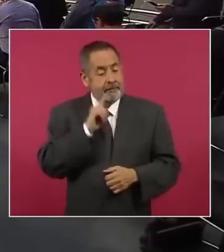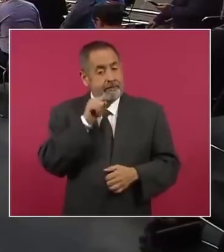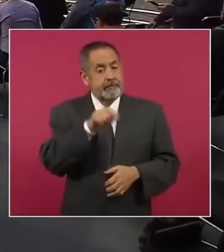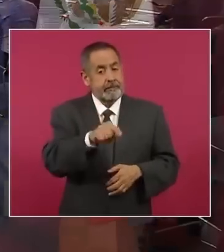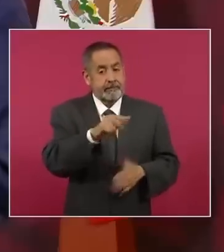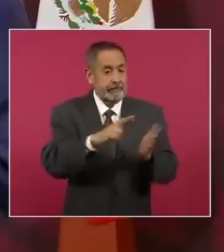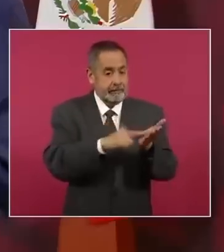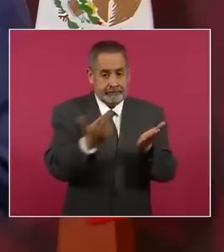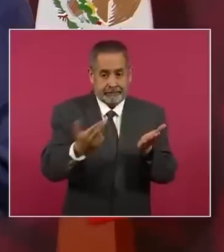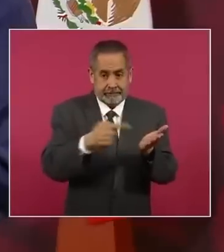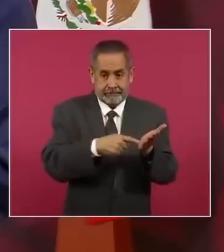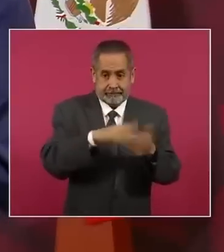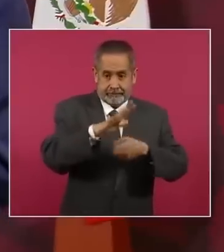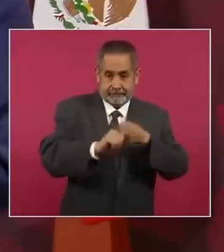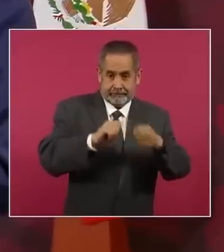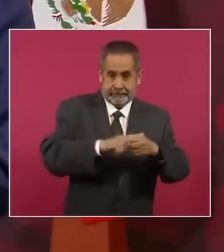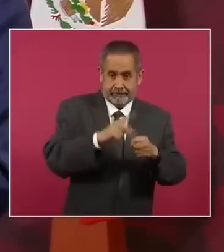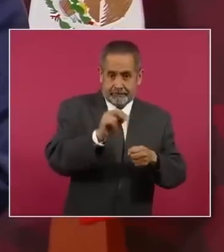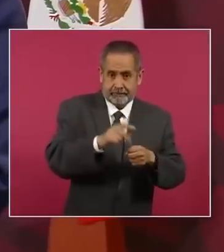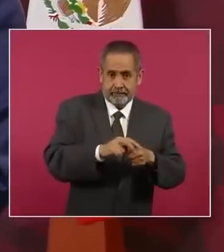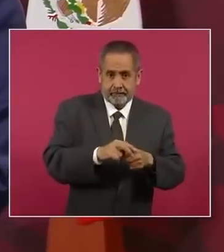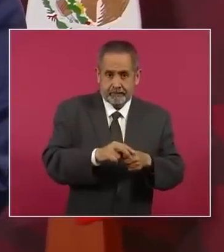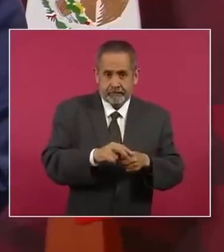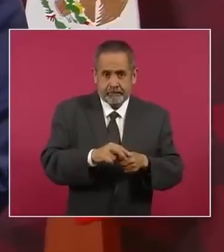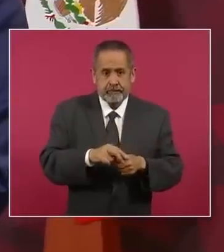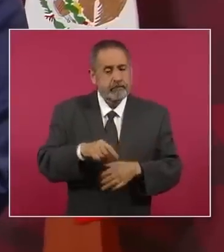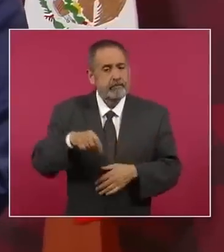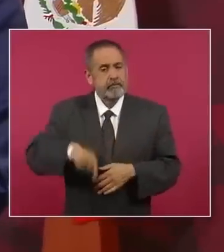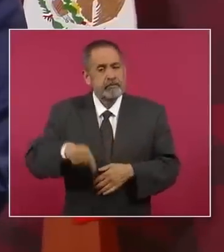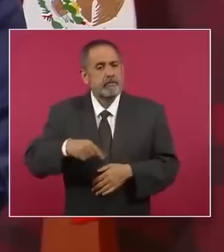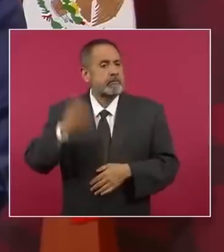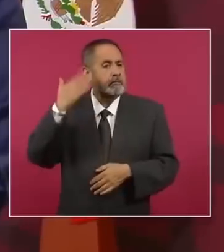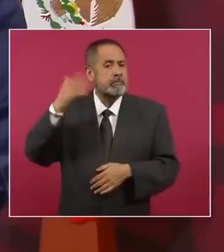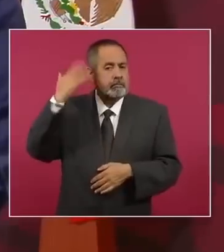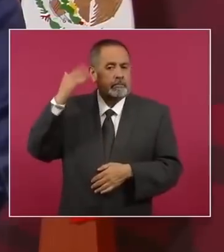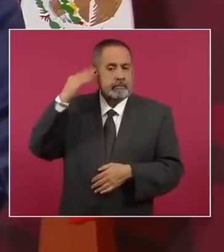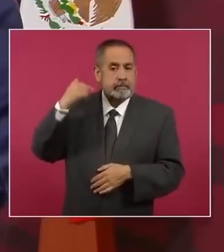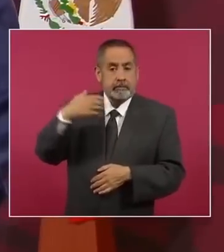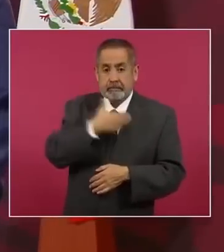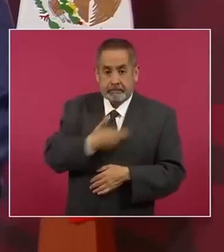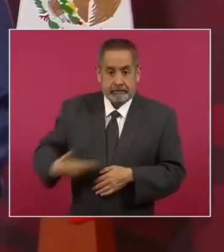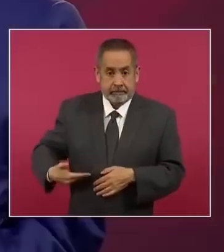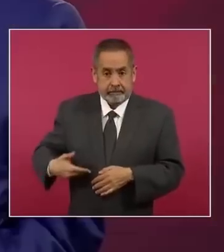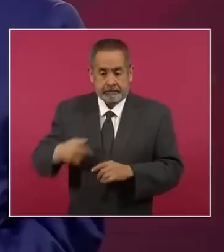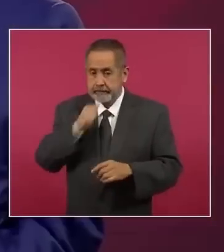esa revista cobraba aquí cuando llegamos.